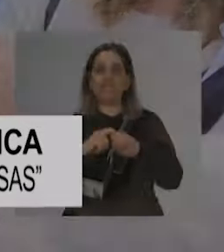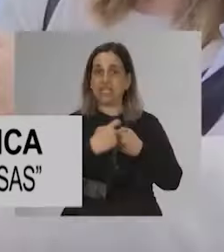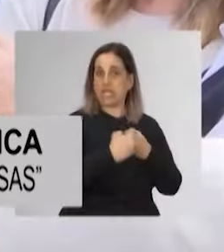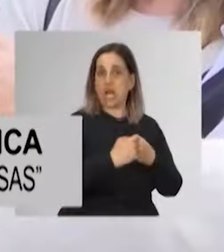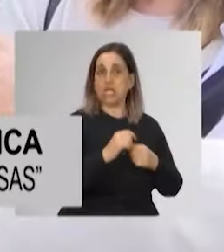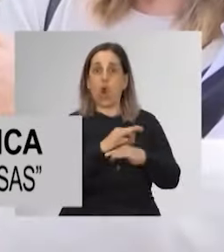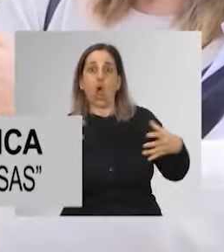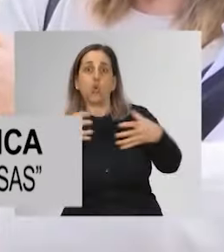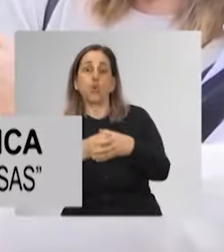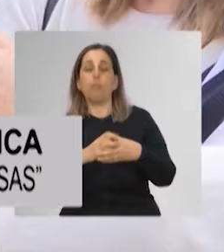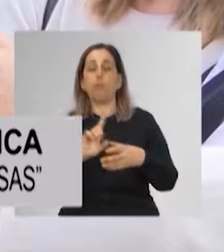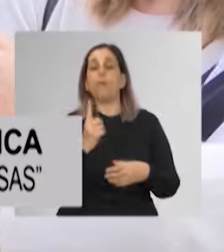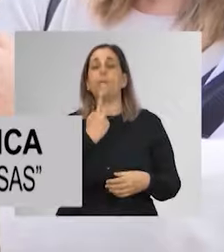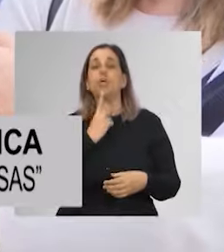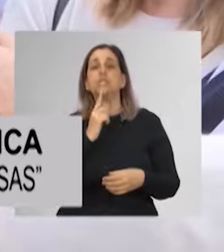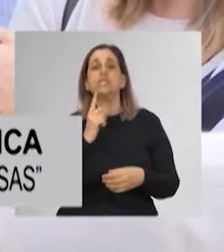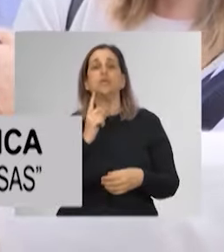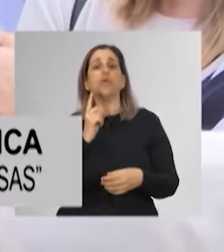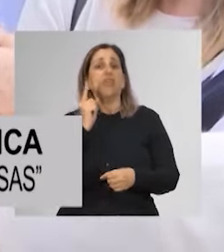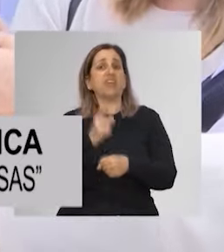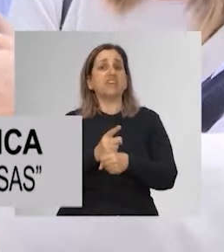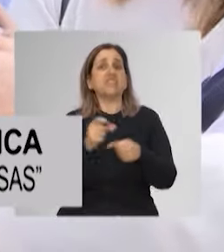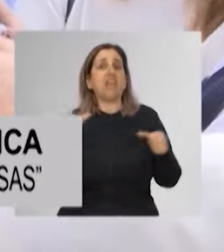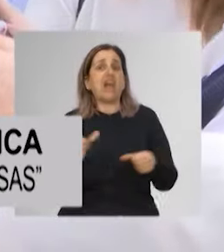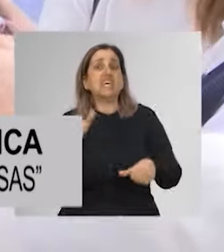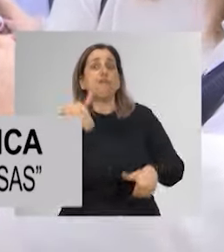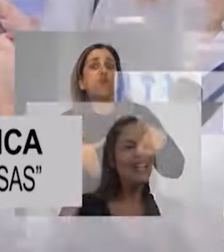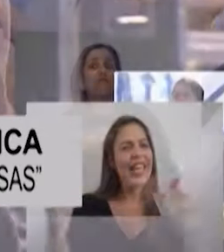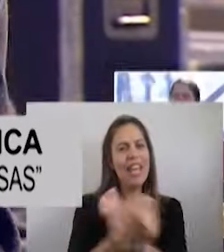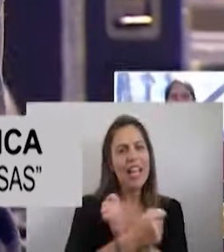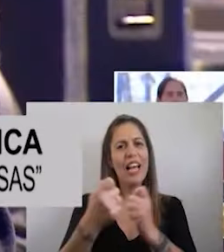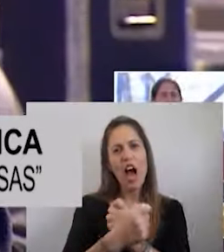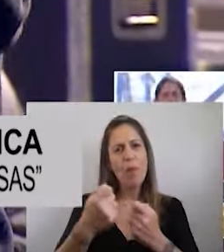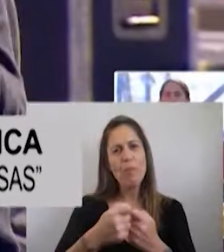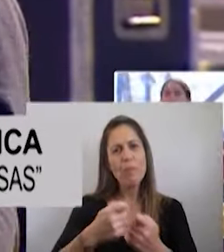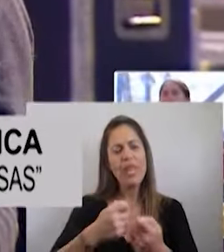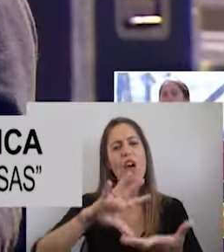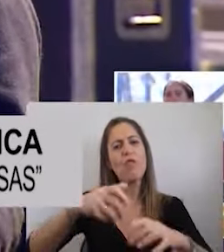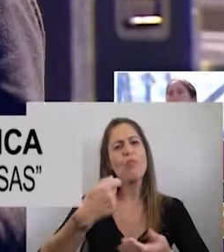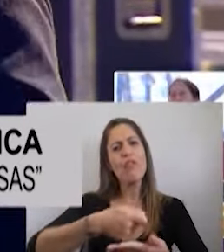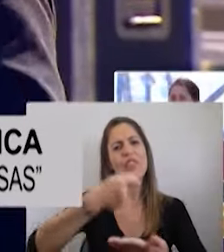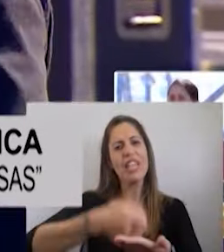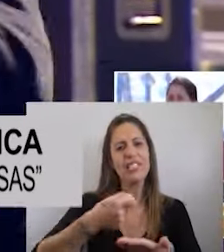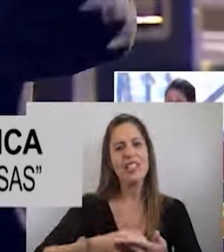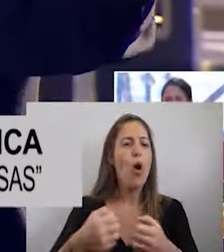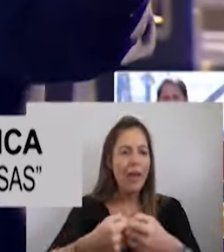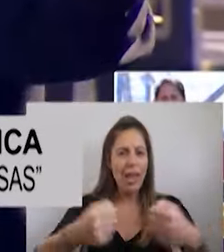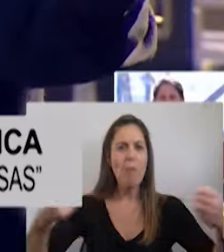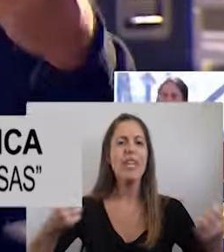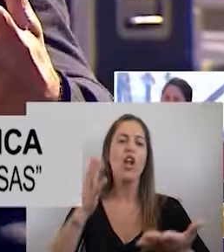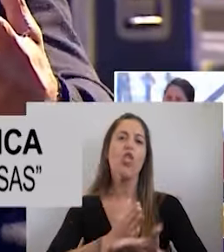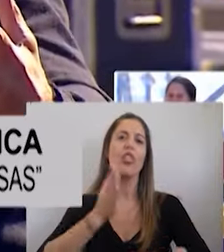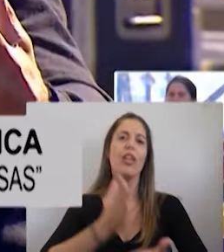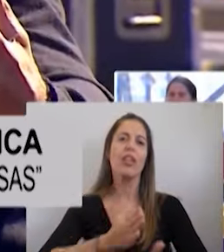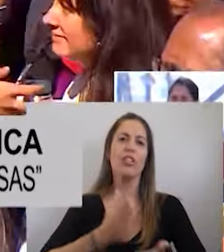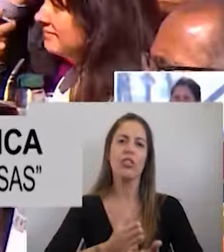por algún partido político iniciar este plebiscito. Que este plebiscito, como yo decía ayer en una inauguración,